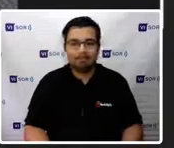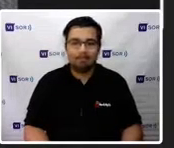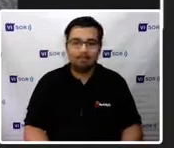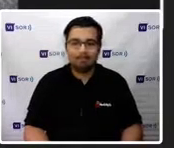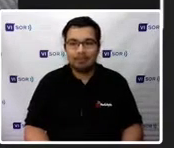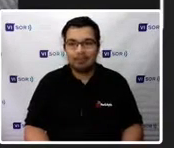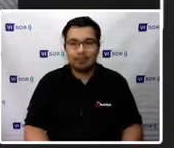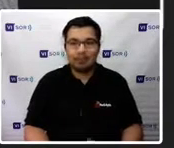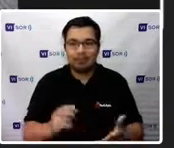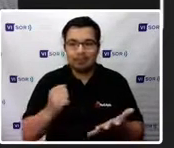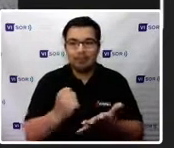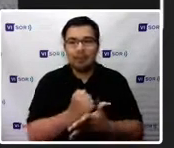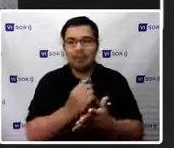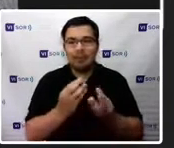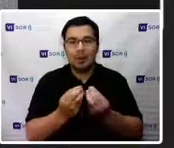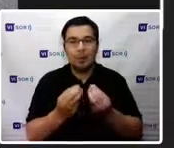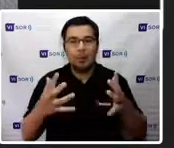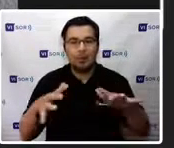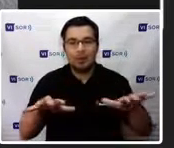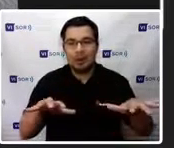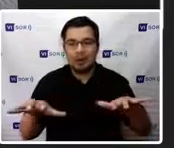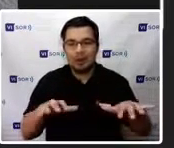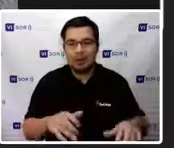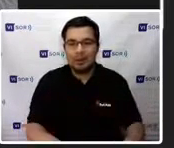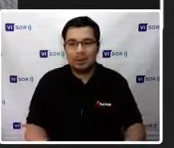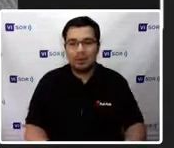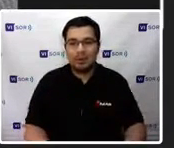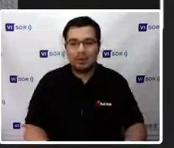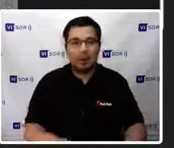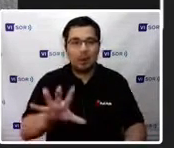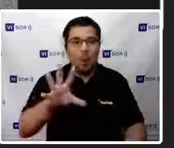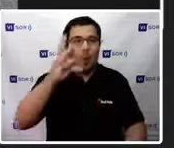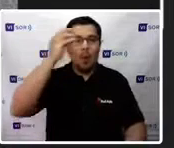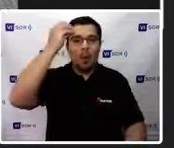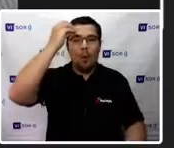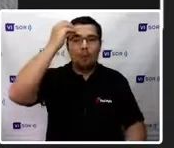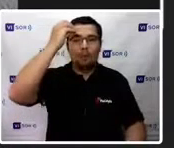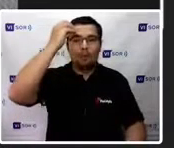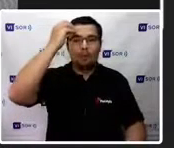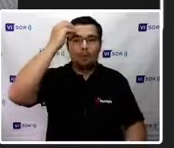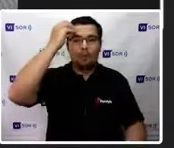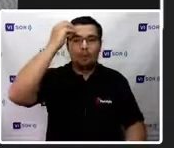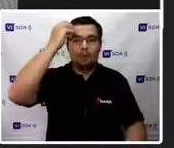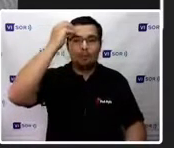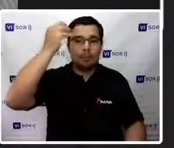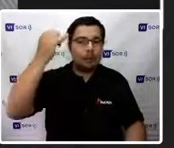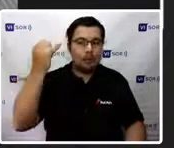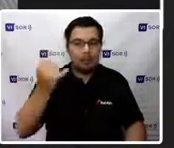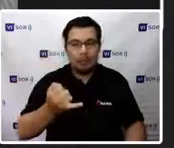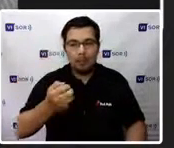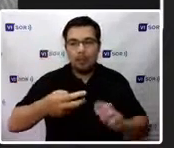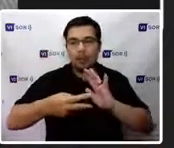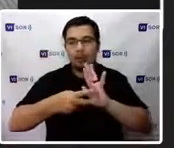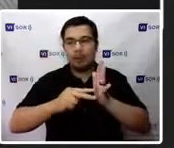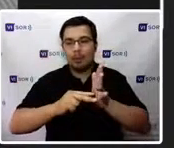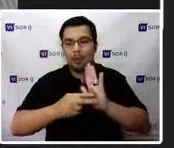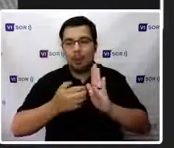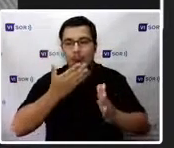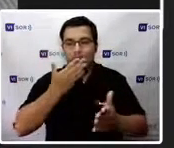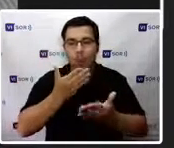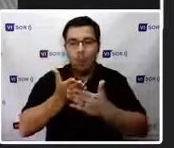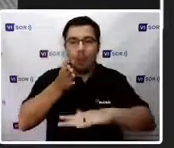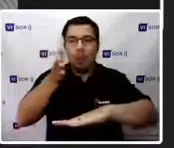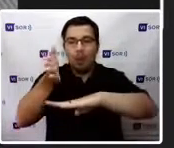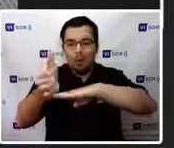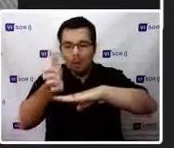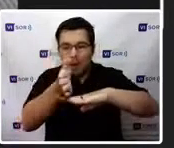Chuta, han pasado un montón de cosas. Mira, algo que se me vino a la mente, que siempre hay problemas cuando nos acercamos a las áreas naturales,